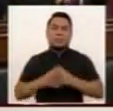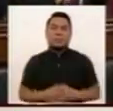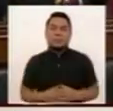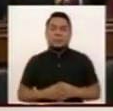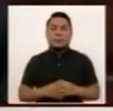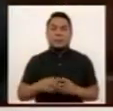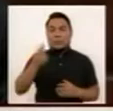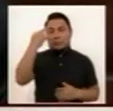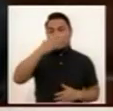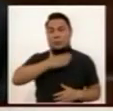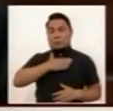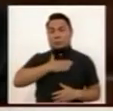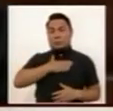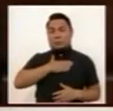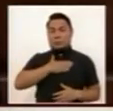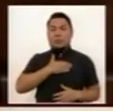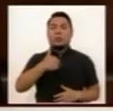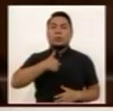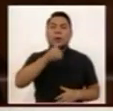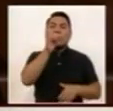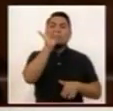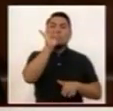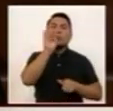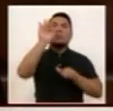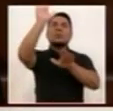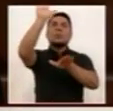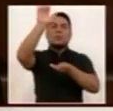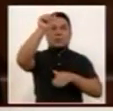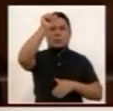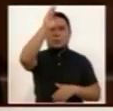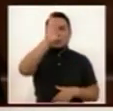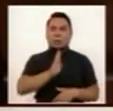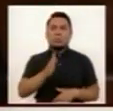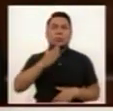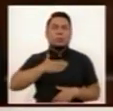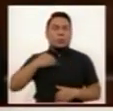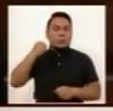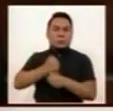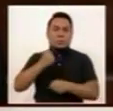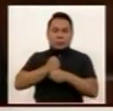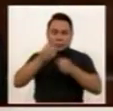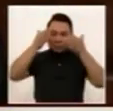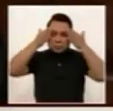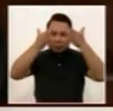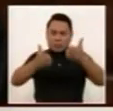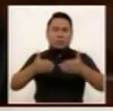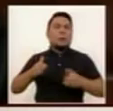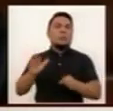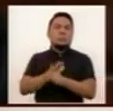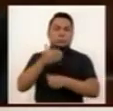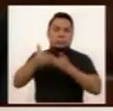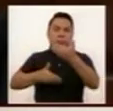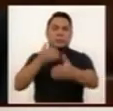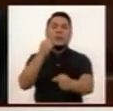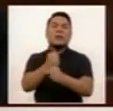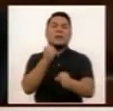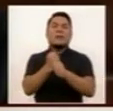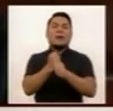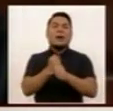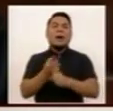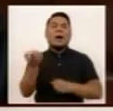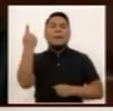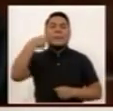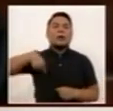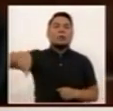Por mi parte, juro ante Dios que me dedicaré plenamente a trabajar en favor de todos